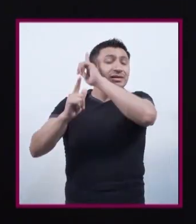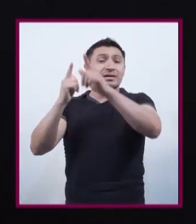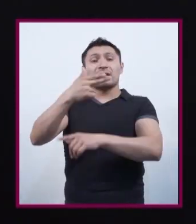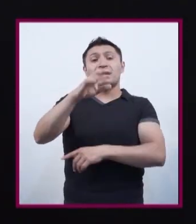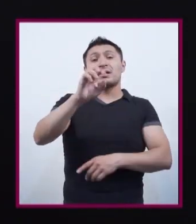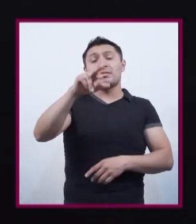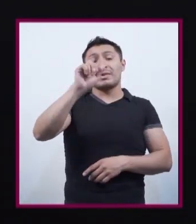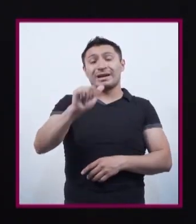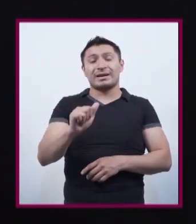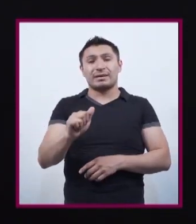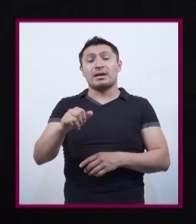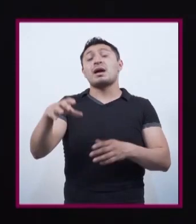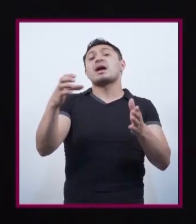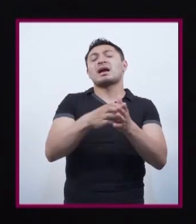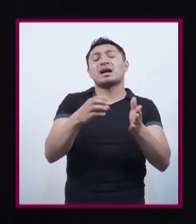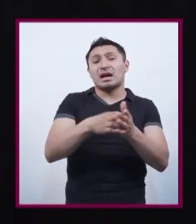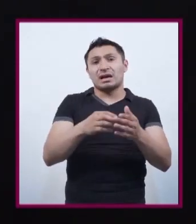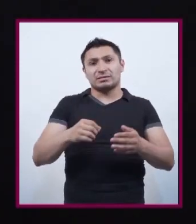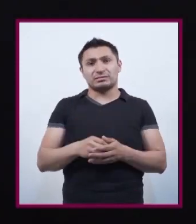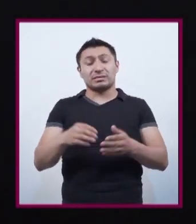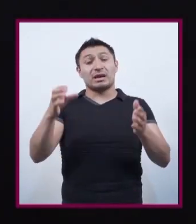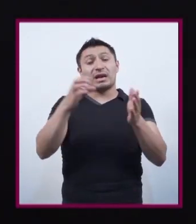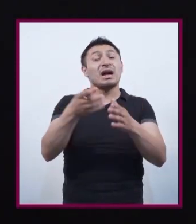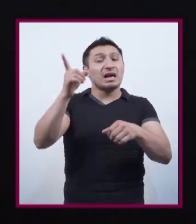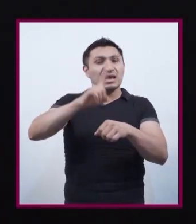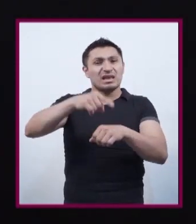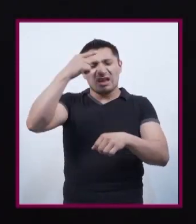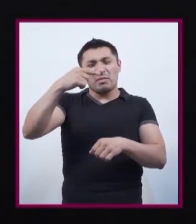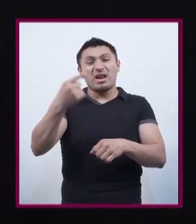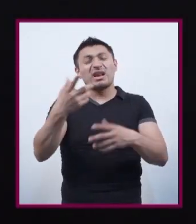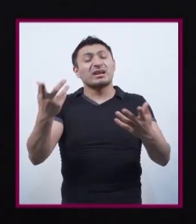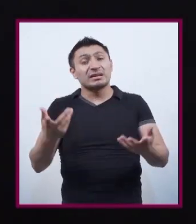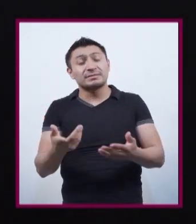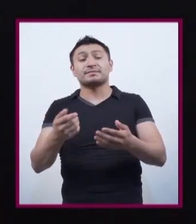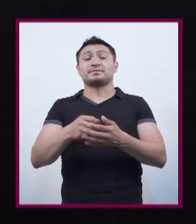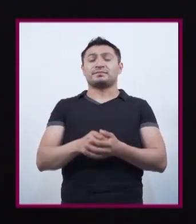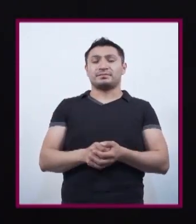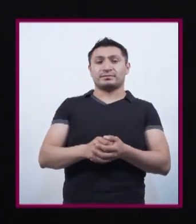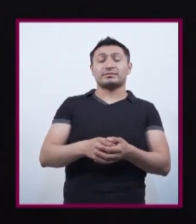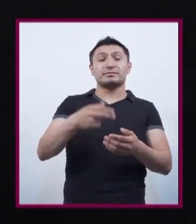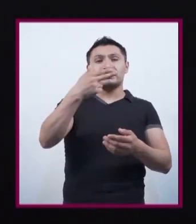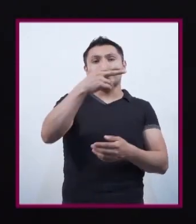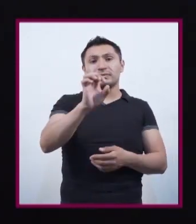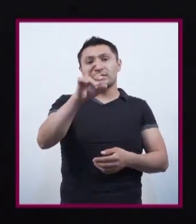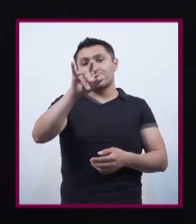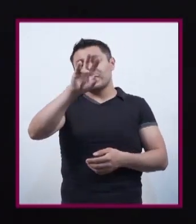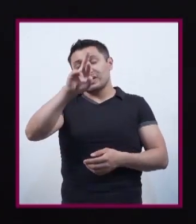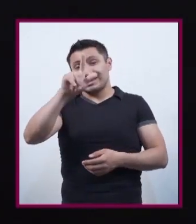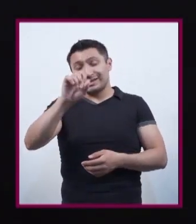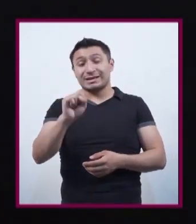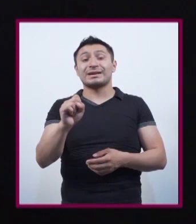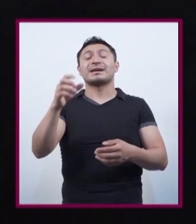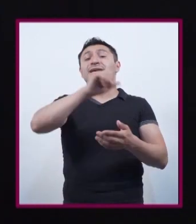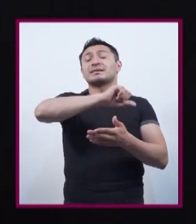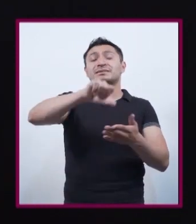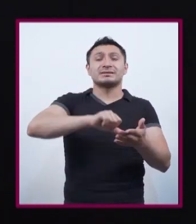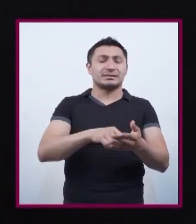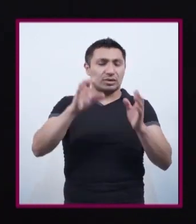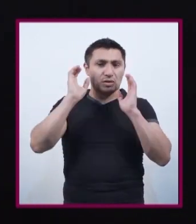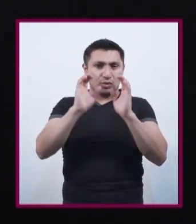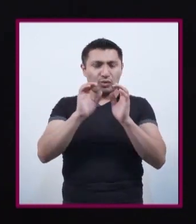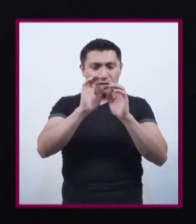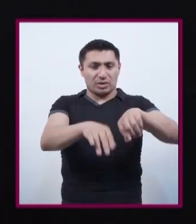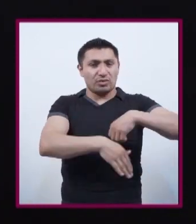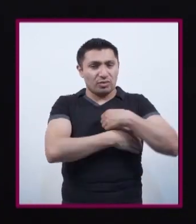caja, caja del día. ¿Para qué sirven estas cajas? Las hemerotecas son centros encargados de conservar, custodiar y